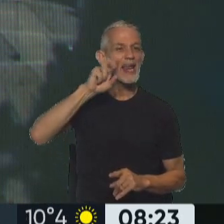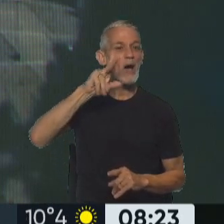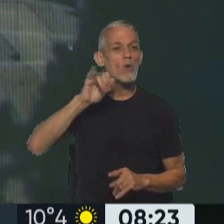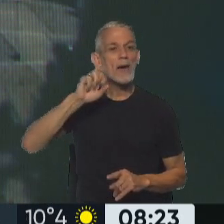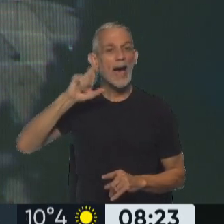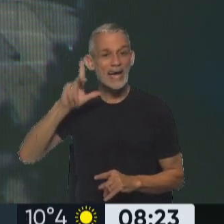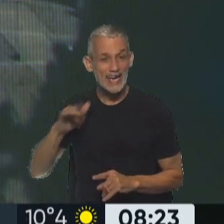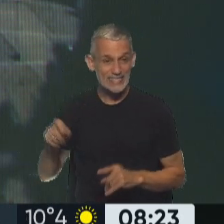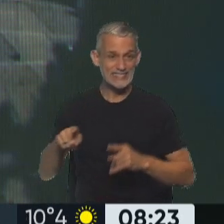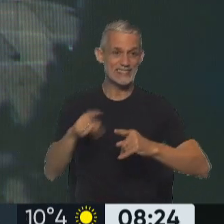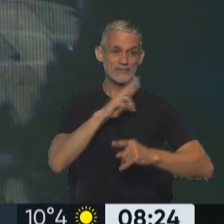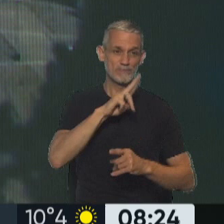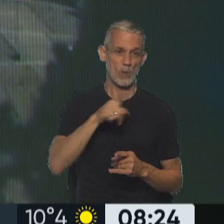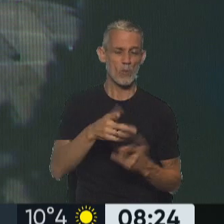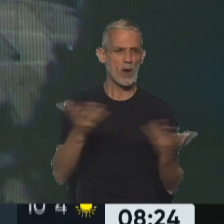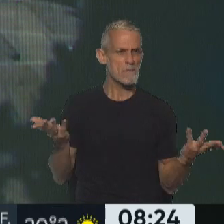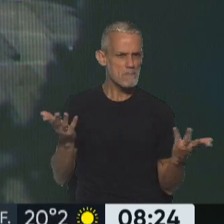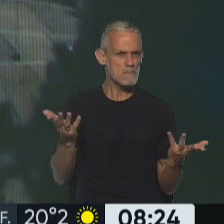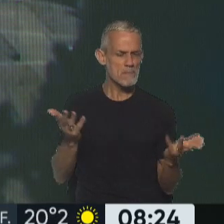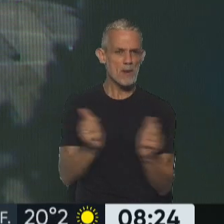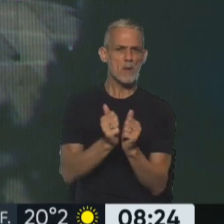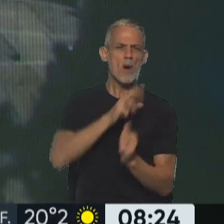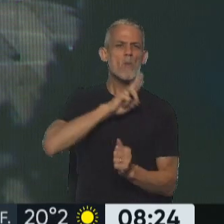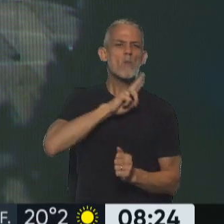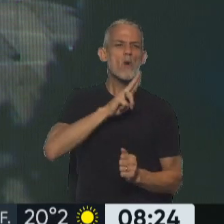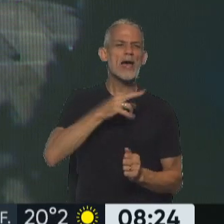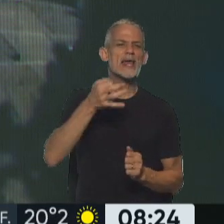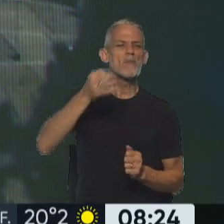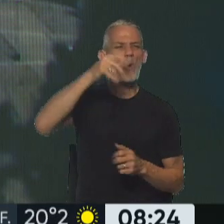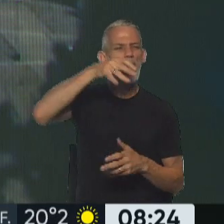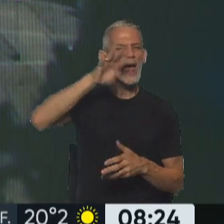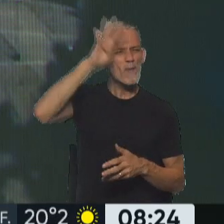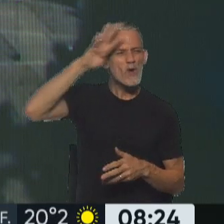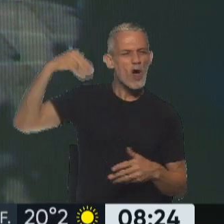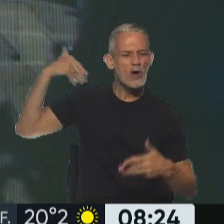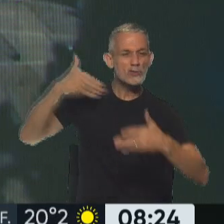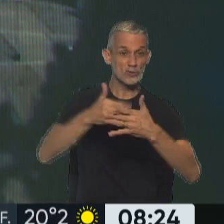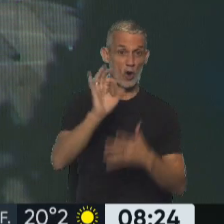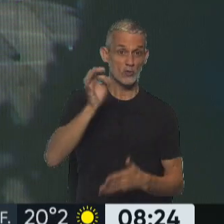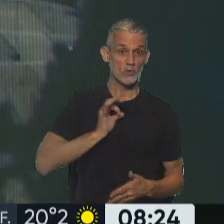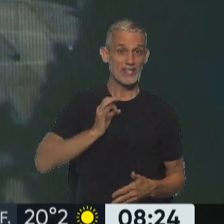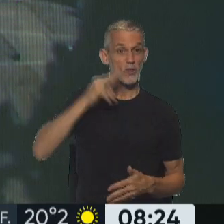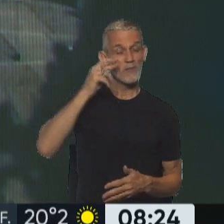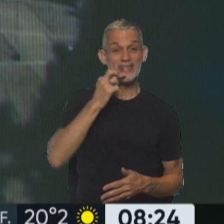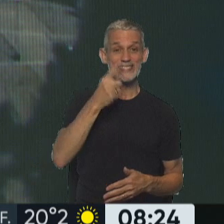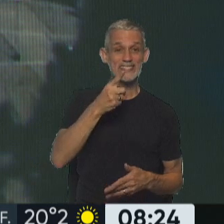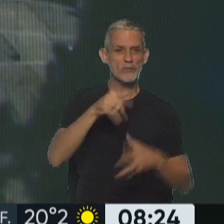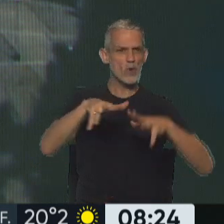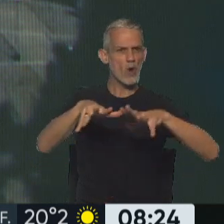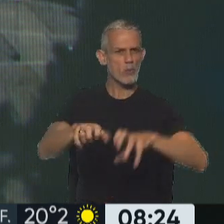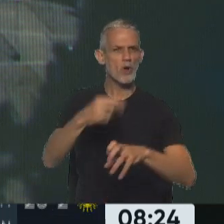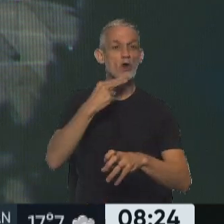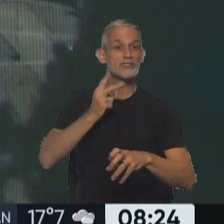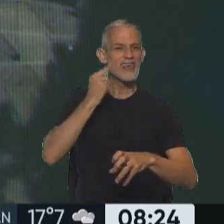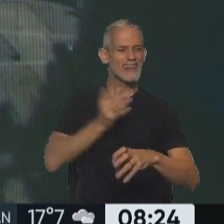que le da lugar a y Acompaña a las mujeres de pueblos originarios que en octubre del 2019 tomaron durante